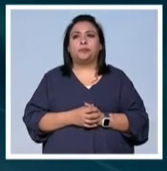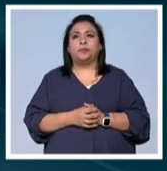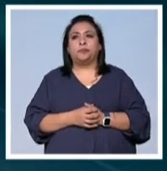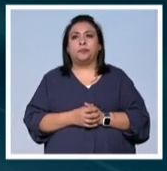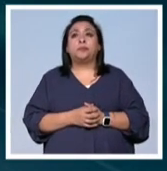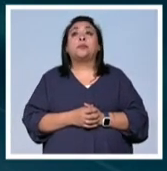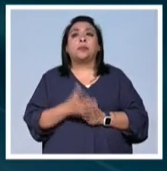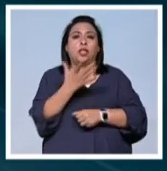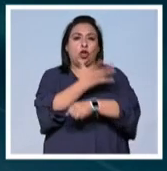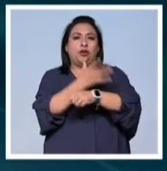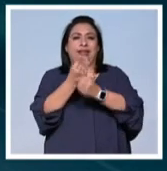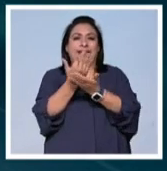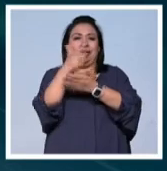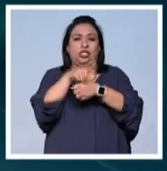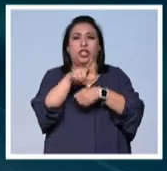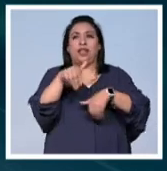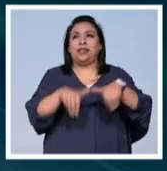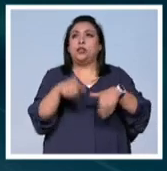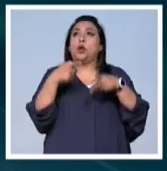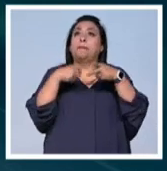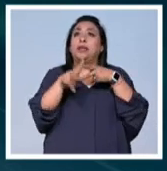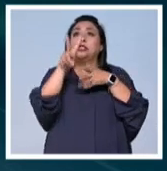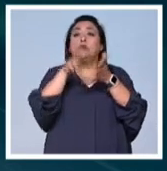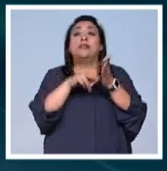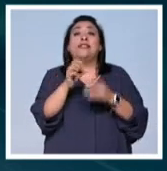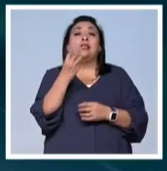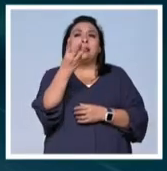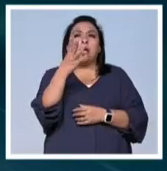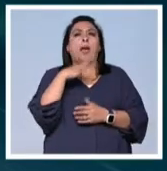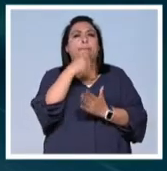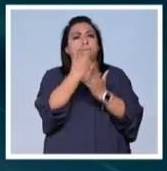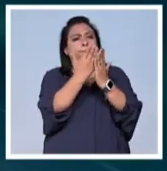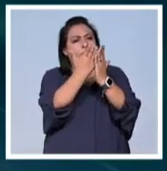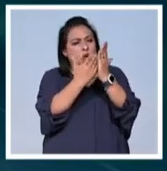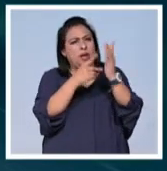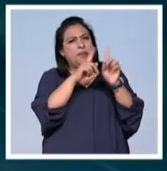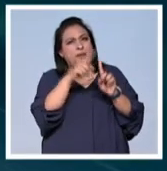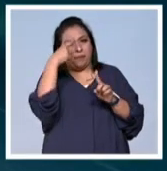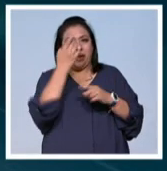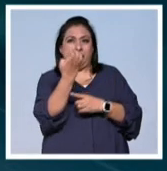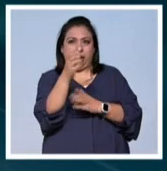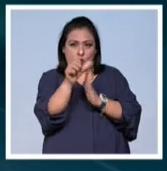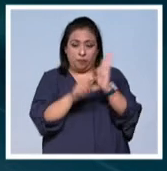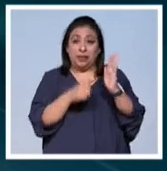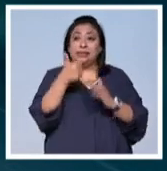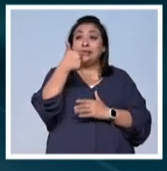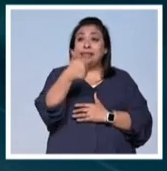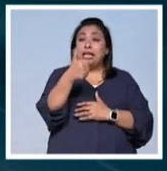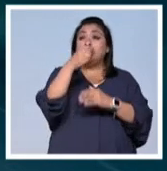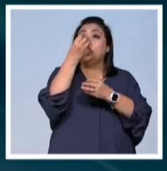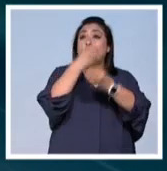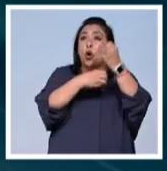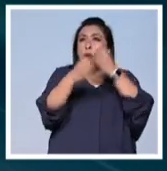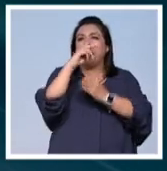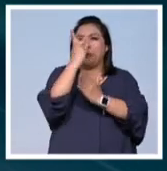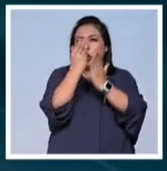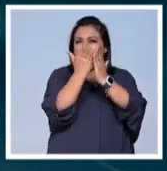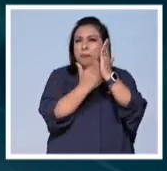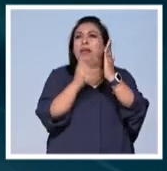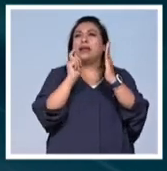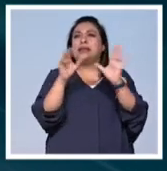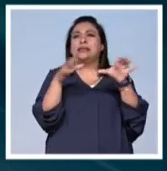la coordinación Nacional de teatro inicia el 2023 con una programación variopinta para enero seis de las obras en el programa corresponden